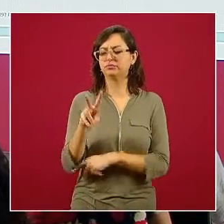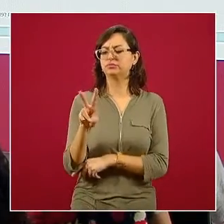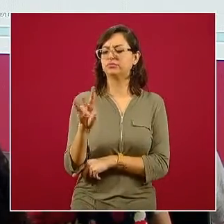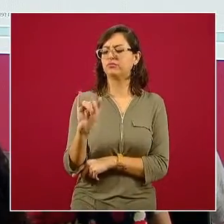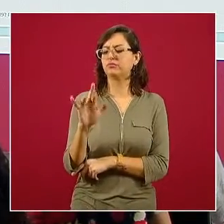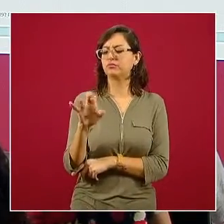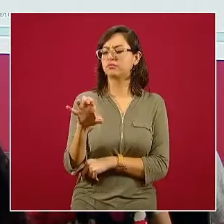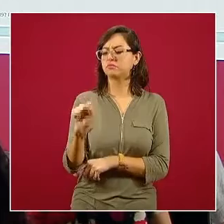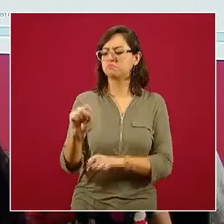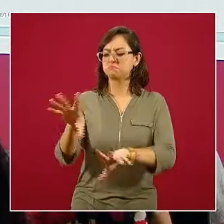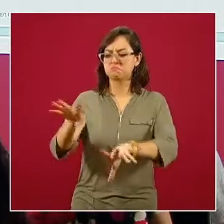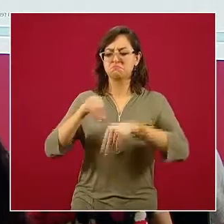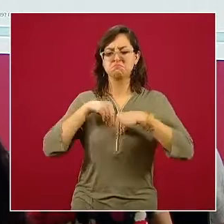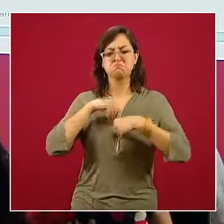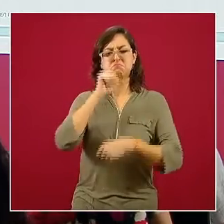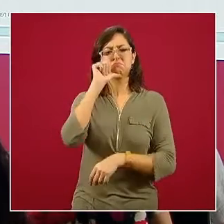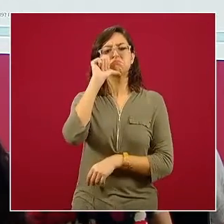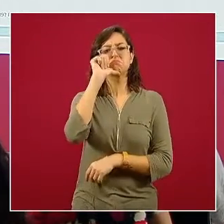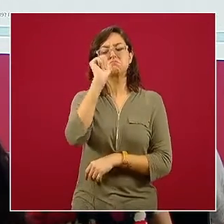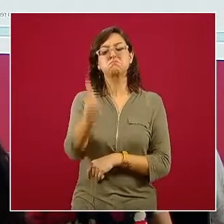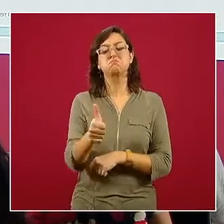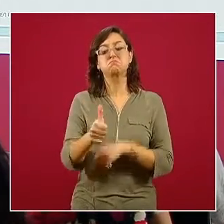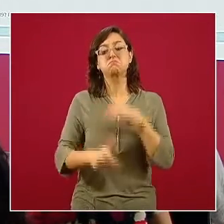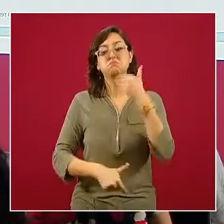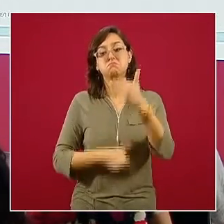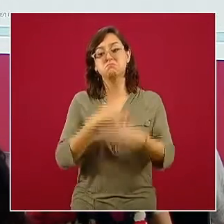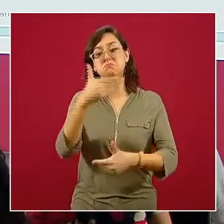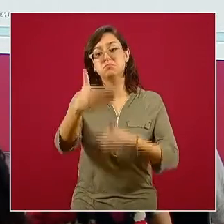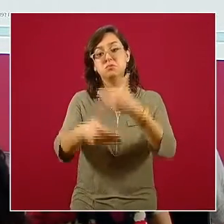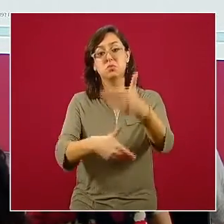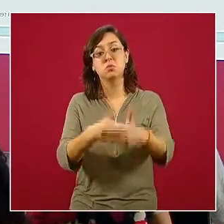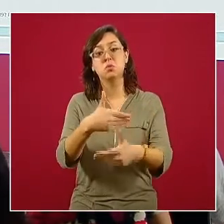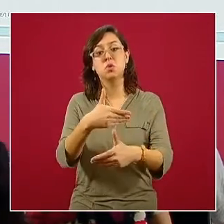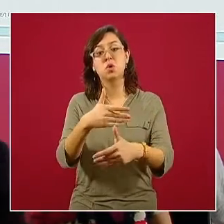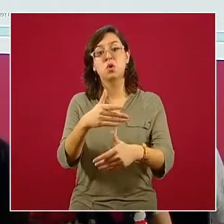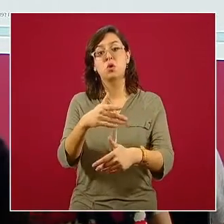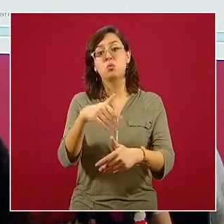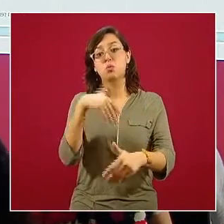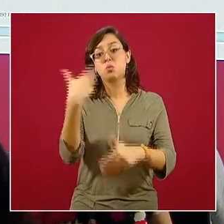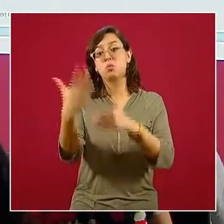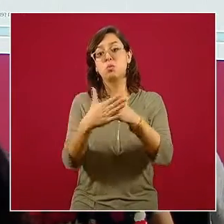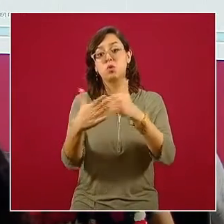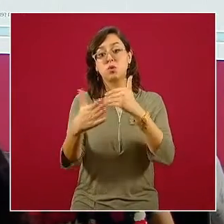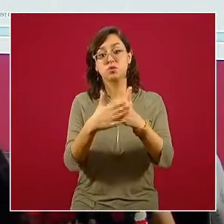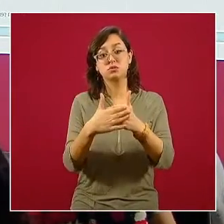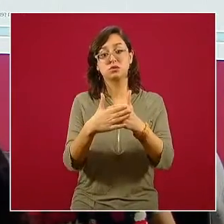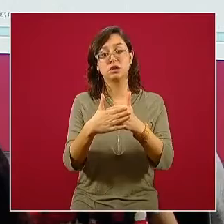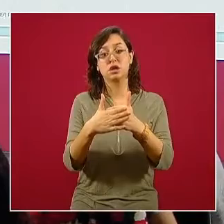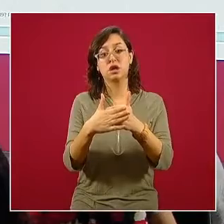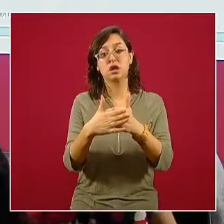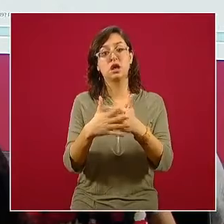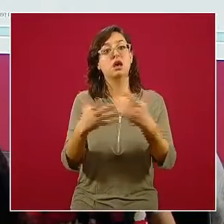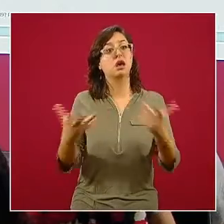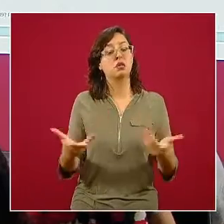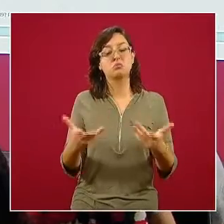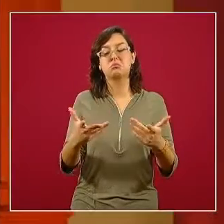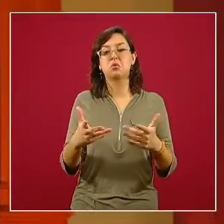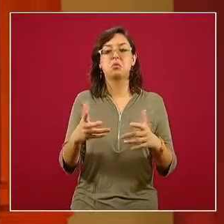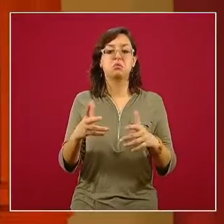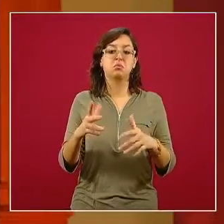decisiones de salud pública respecto al final, cuando se levantan por completo medidas de mitigación, medidas de control.